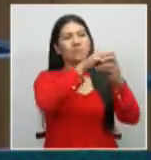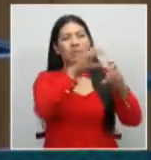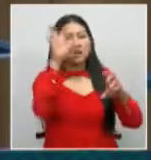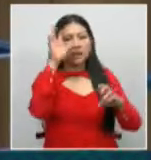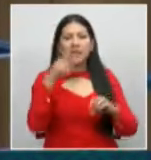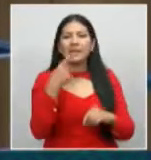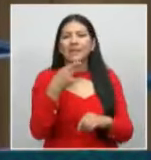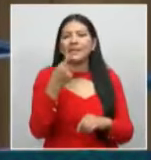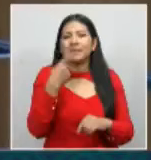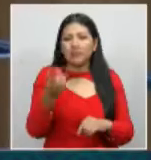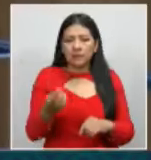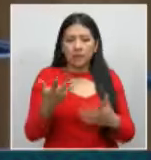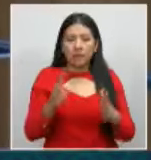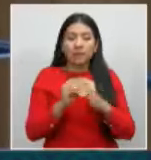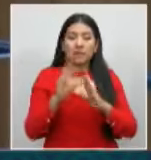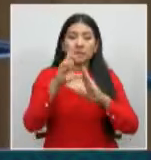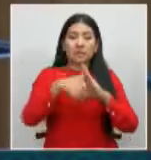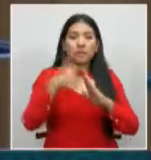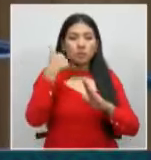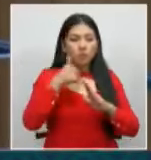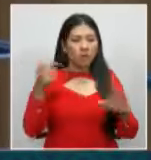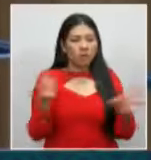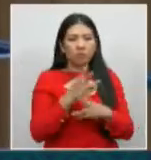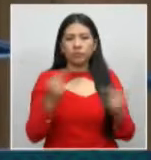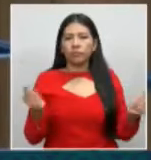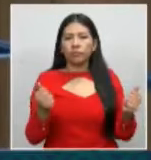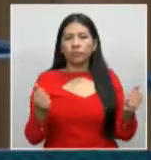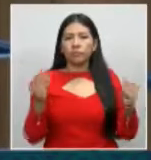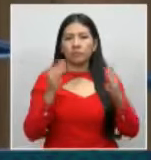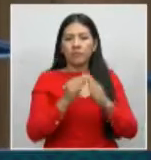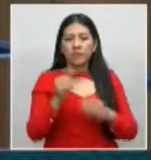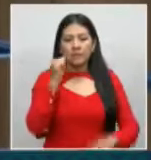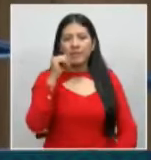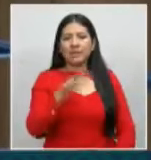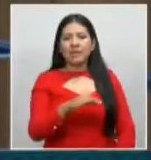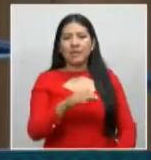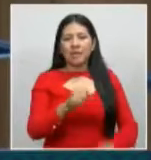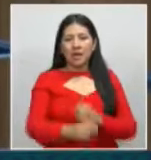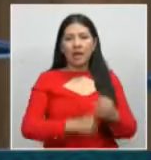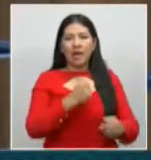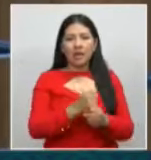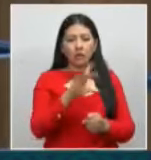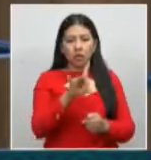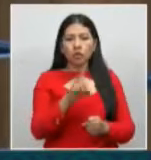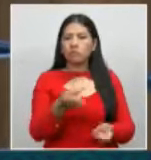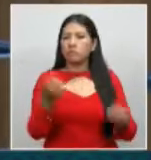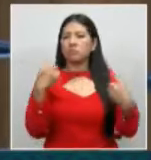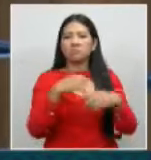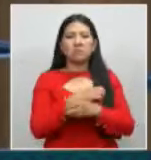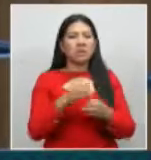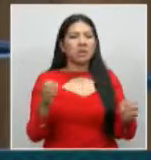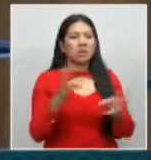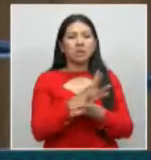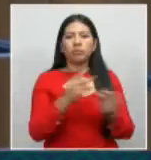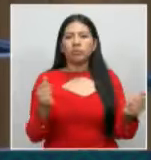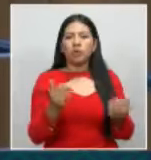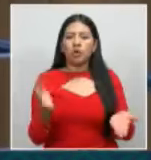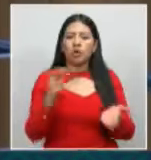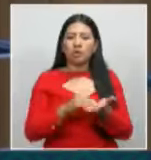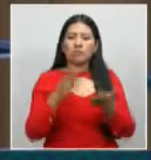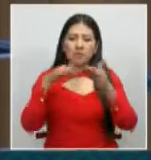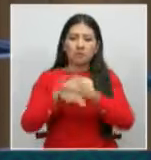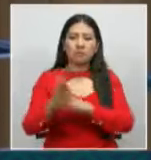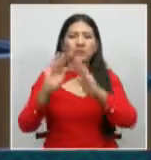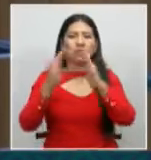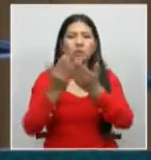Días más tarde, esta mujer ya no es vista más. La niña, de tan solo 8 años, tampoco volvió o retornó al colegio y por tanto la